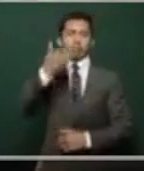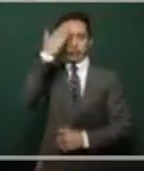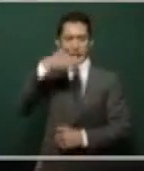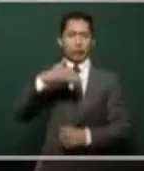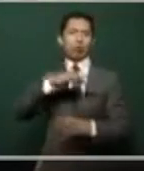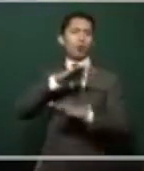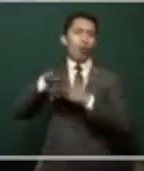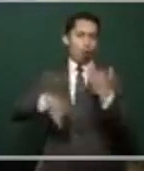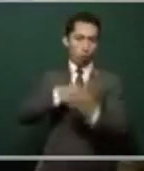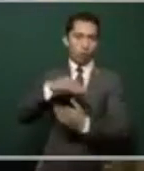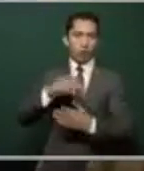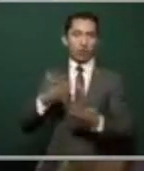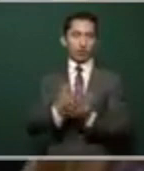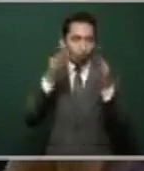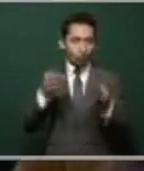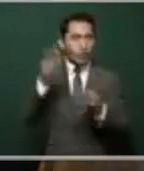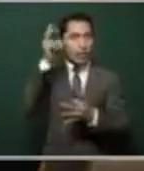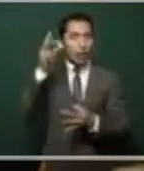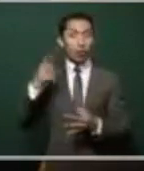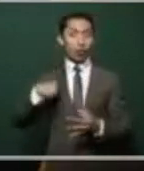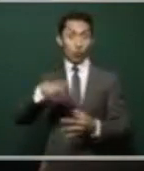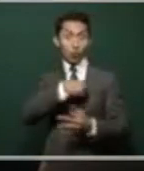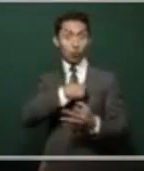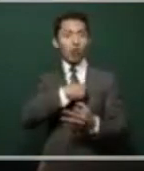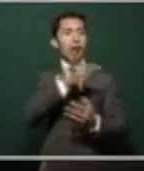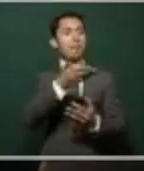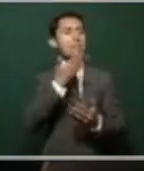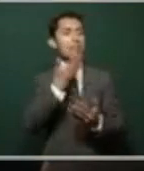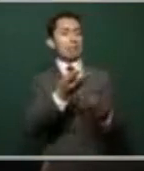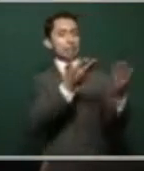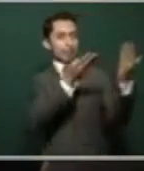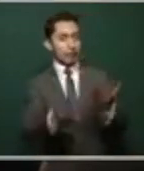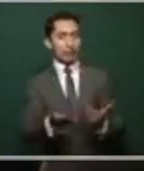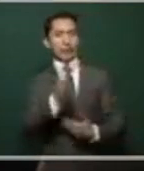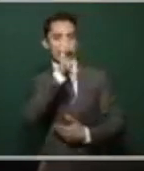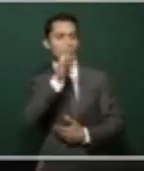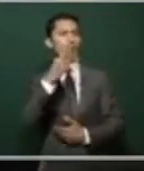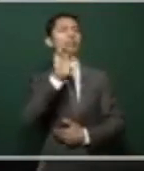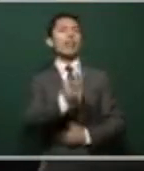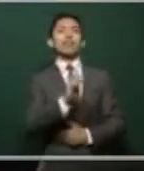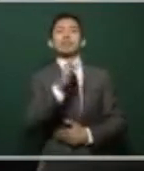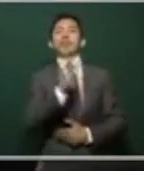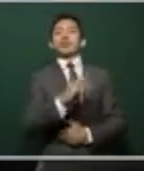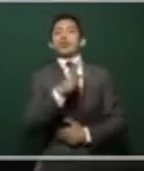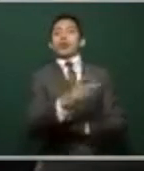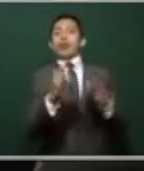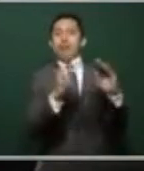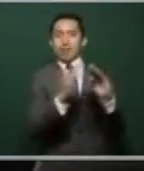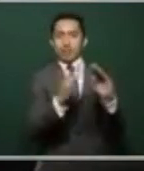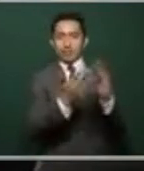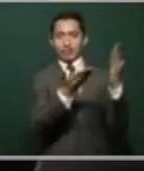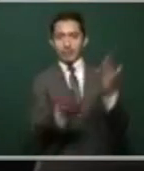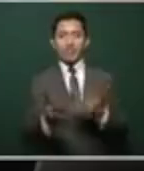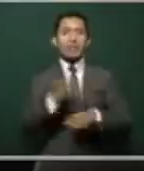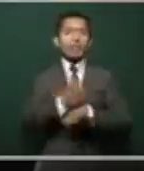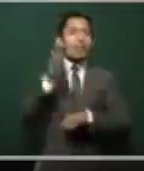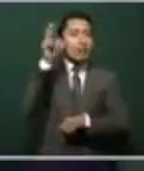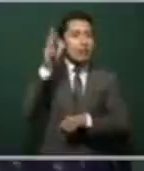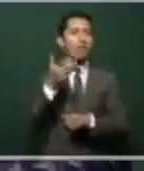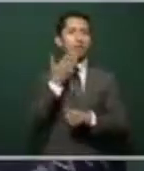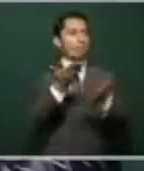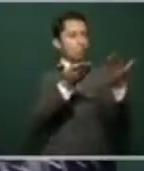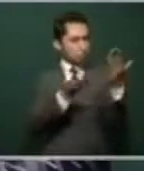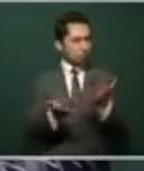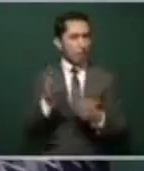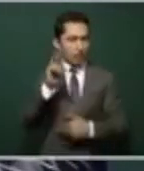los hidalguenses darle la más cordial bienvenida una vez más a esta su casa, el estado de Hidalgo. En